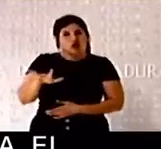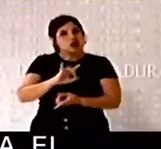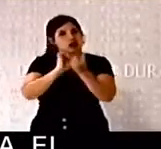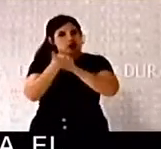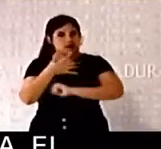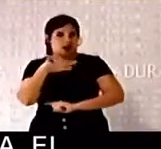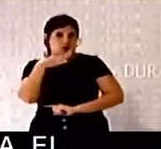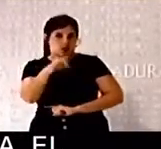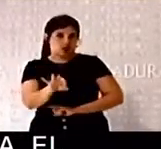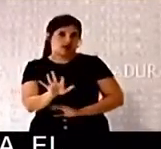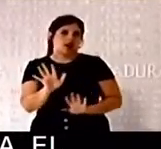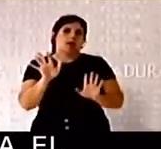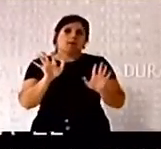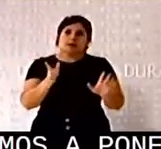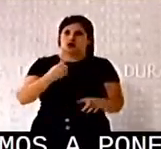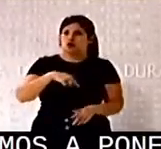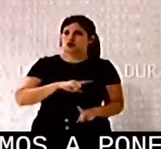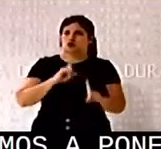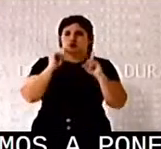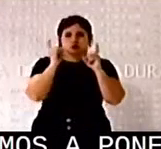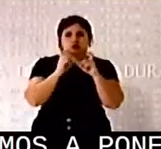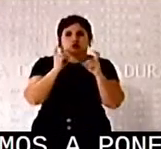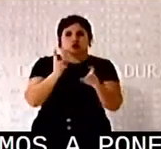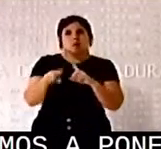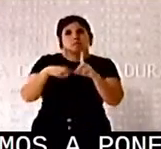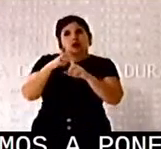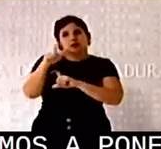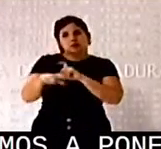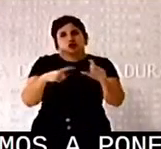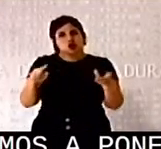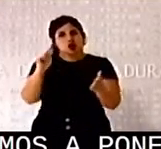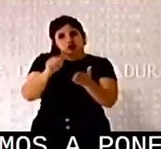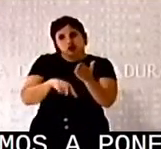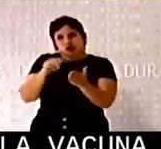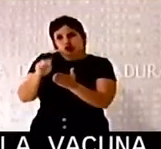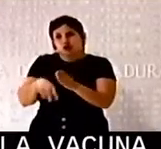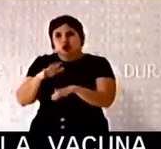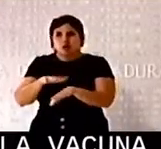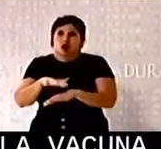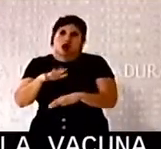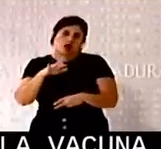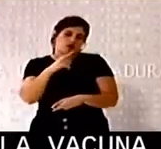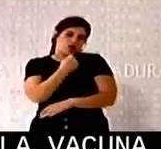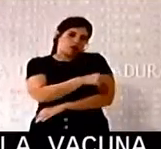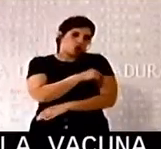pero vamos a poner todos los refuerzos del mundo para que la vacuna no se vaya de vacaciones, ¿no?